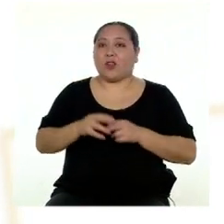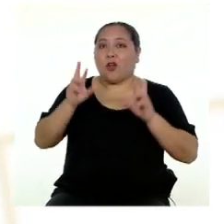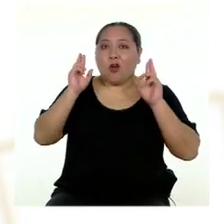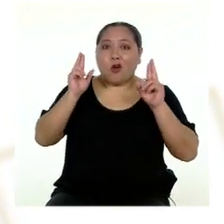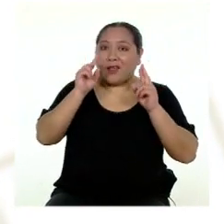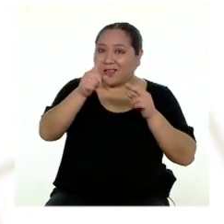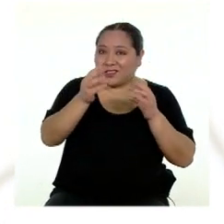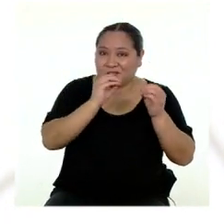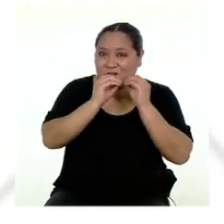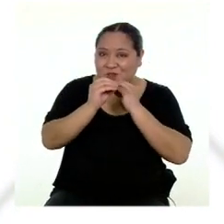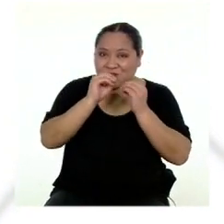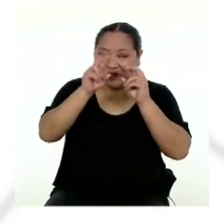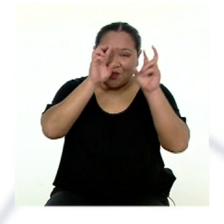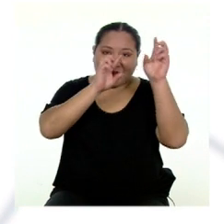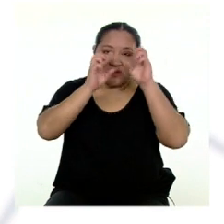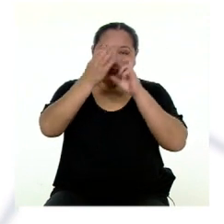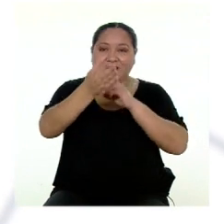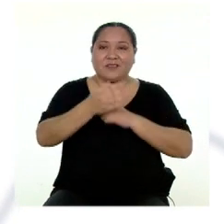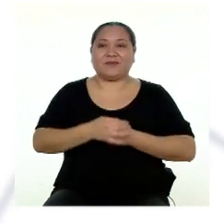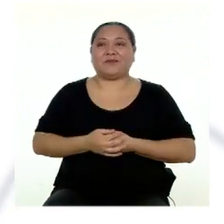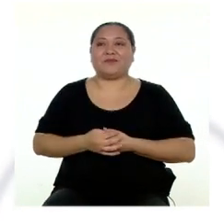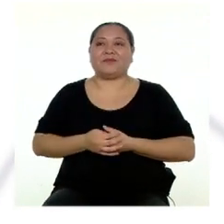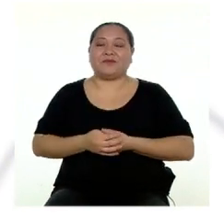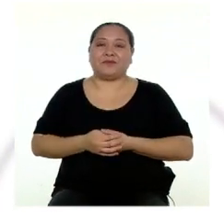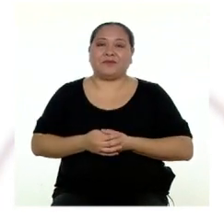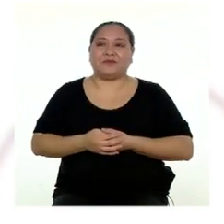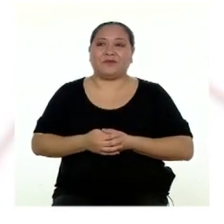que eso resuelva tu duda.